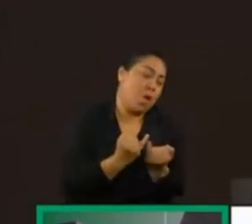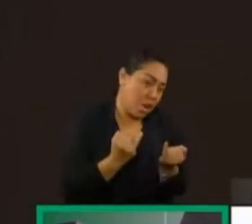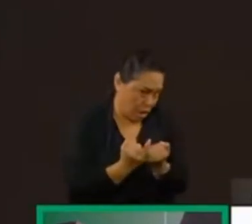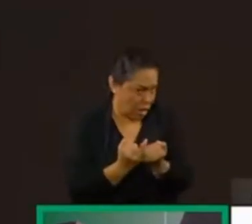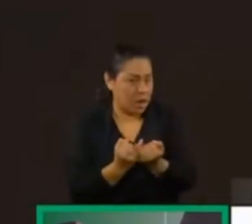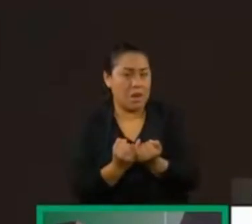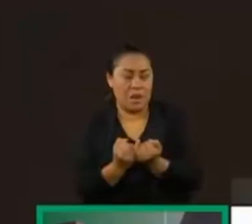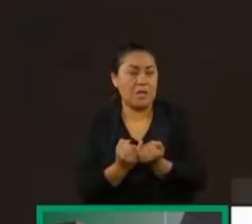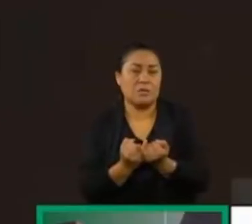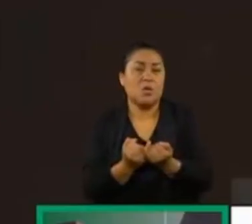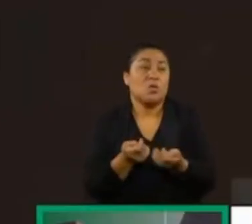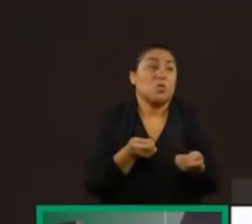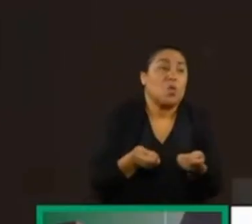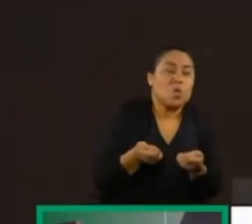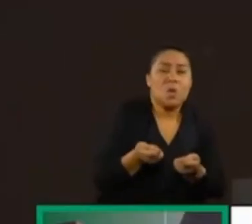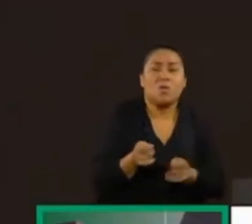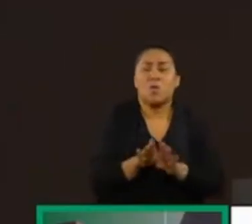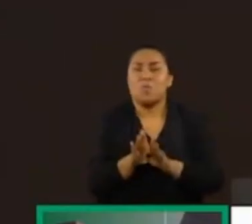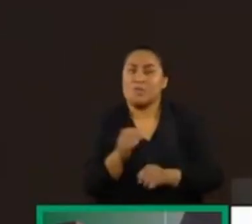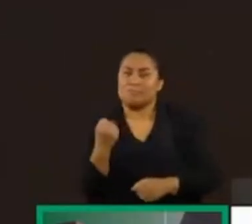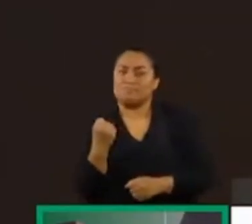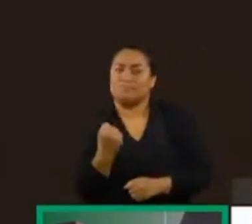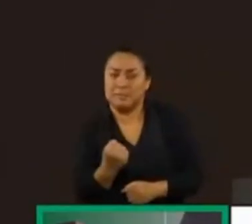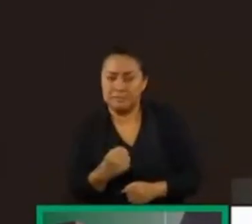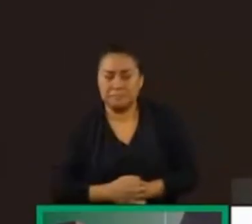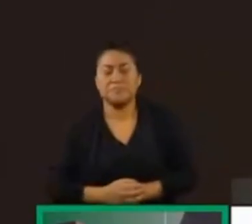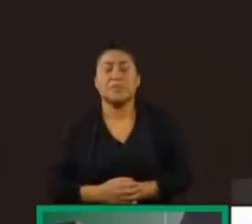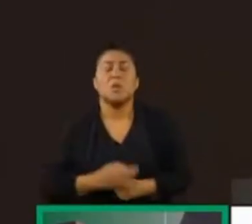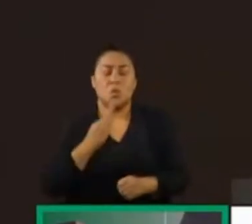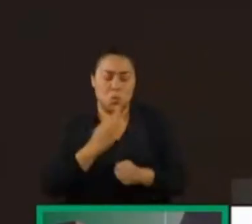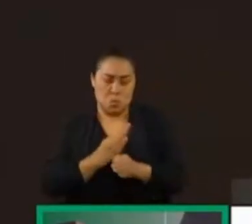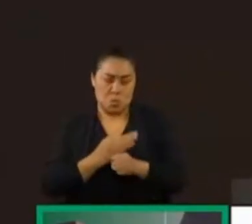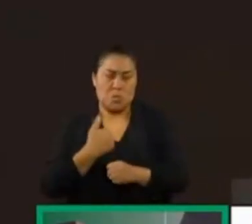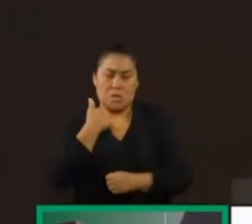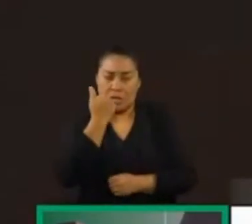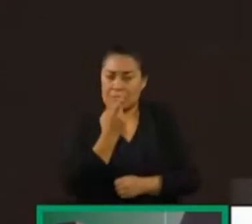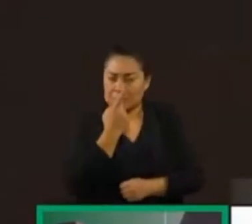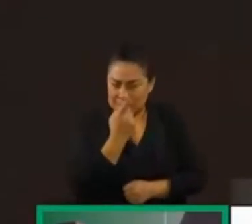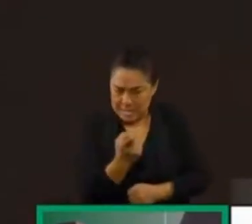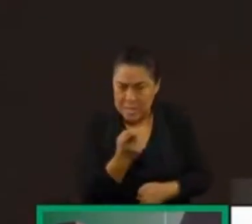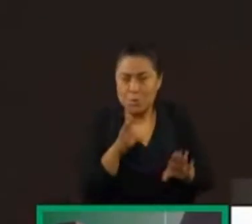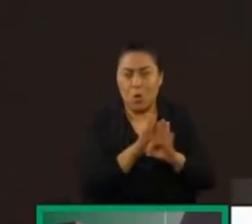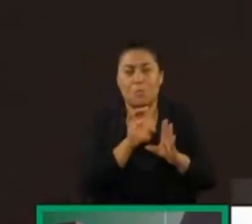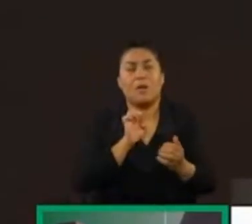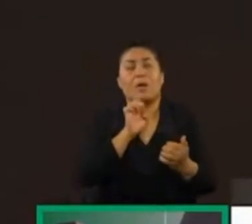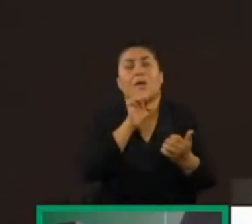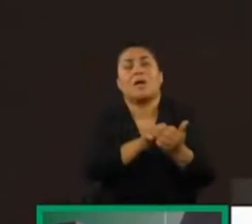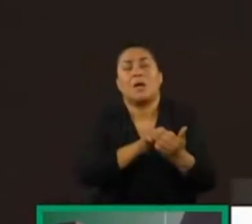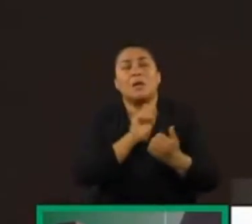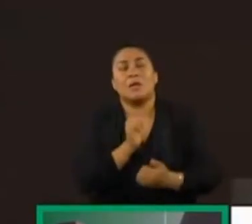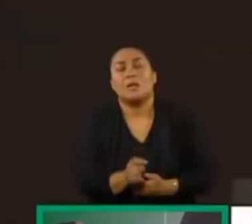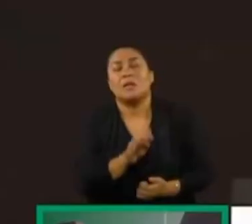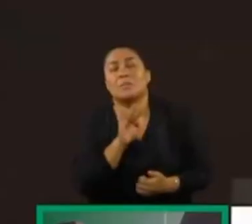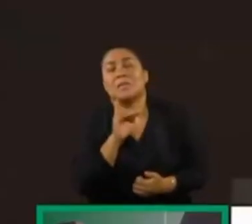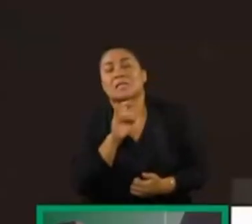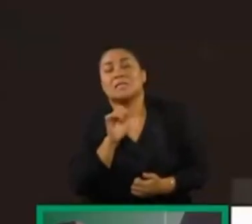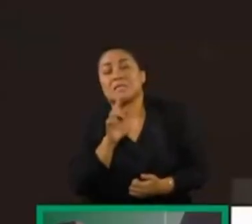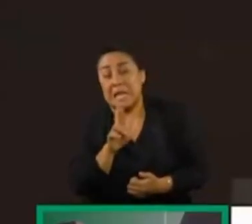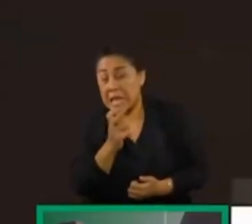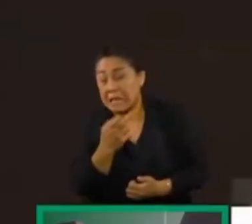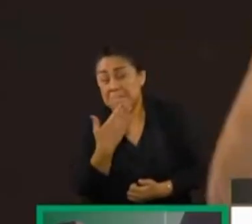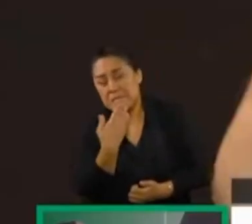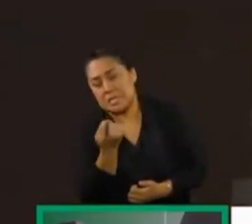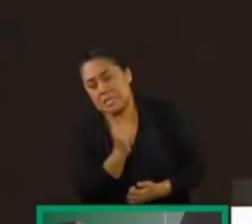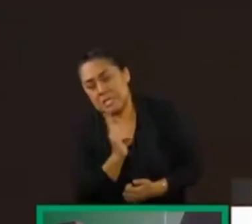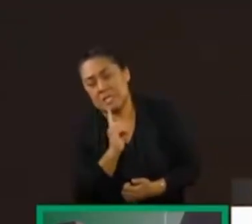rancio autoritarismo. Hoy les vamos a dar la receta perfecta del atole del bienestar. Ese atole que envenenó la